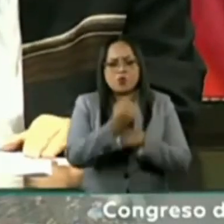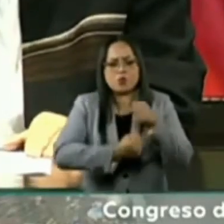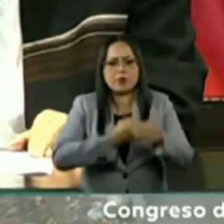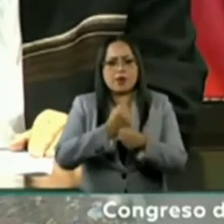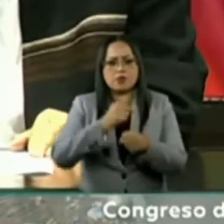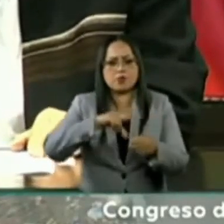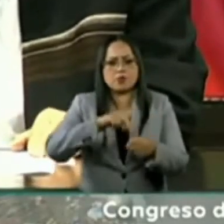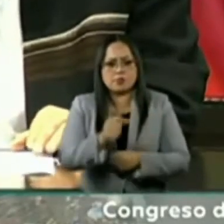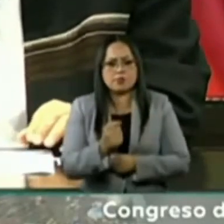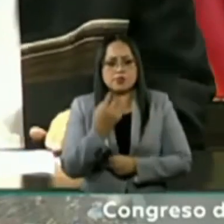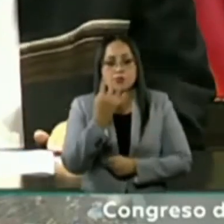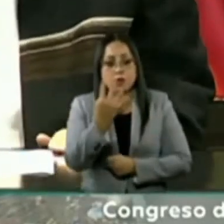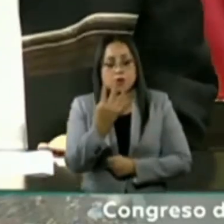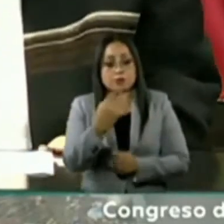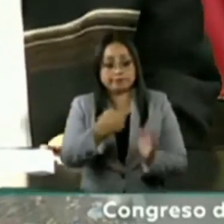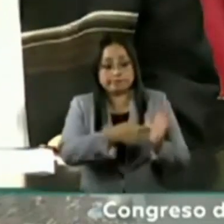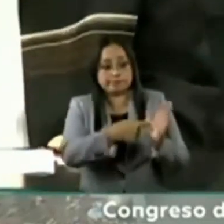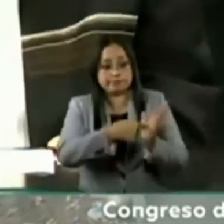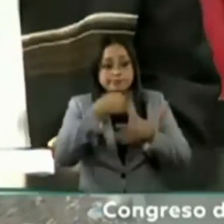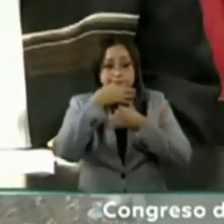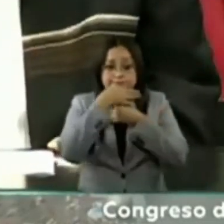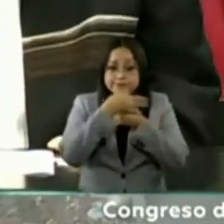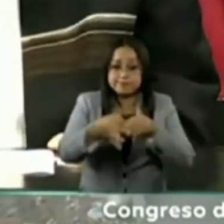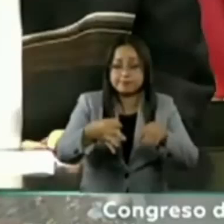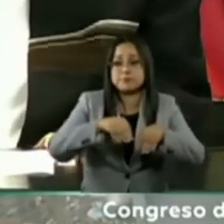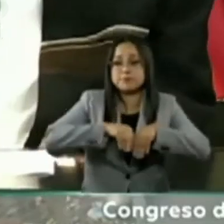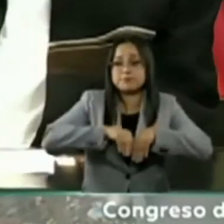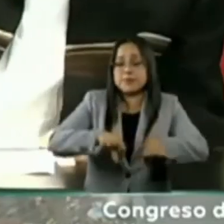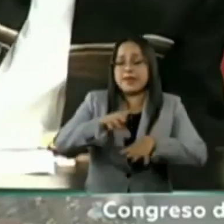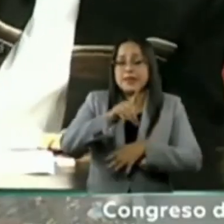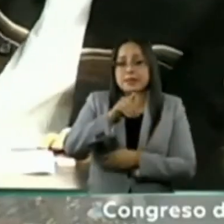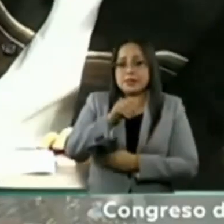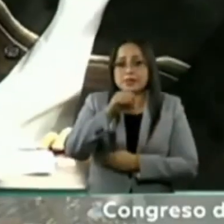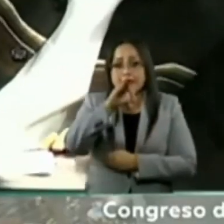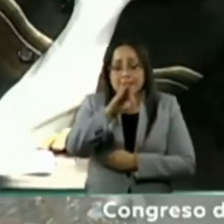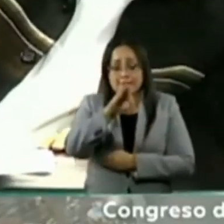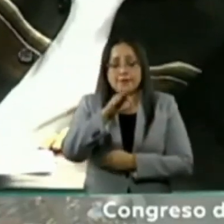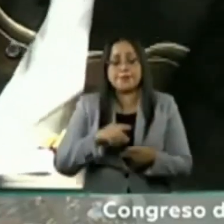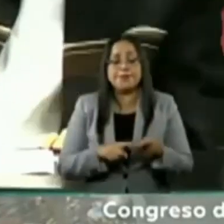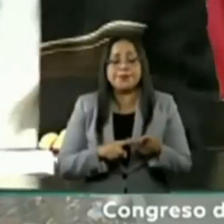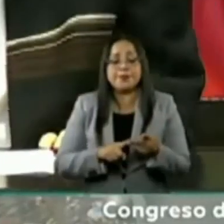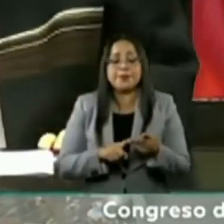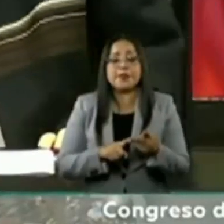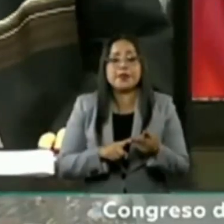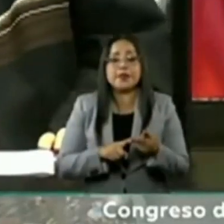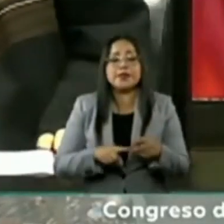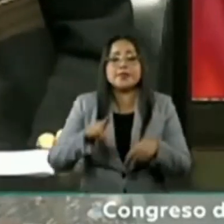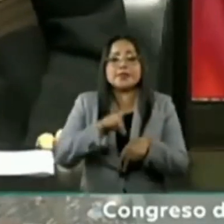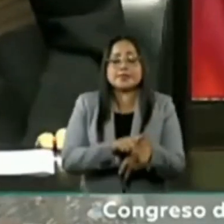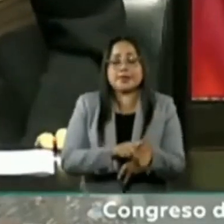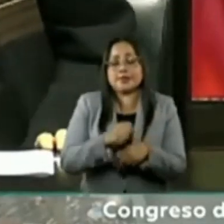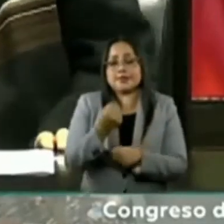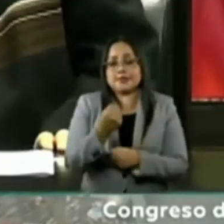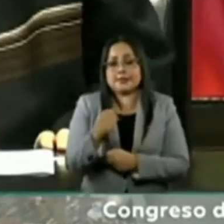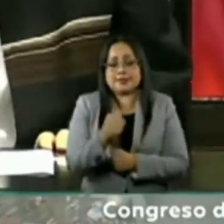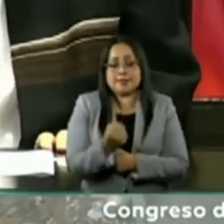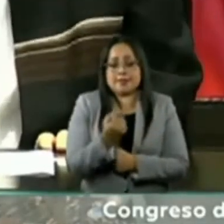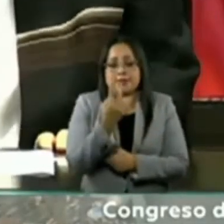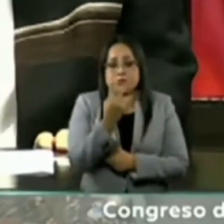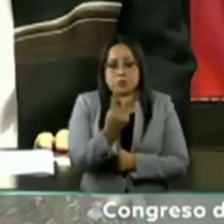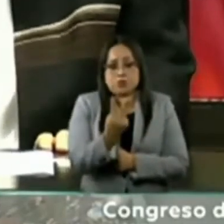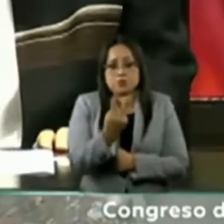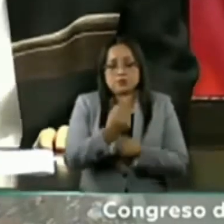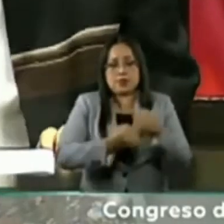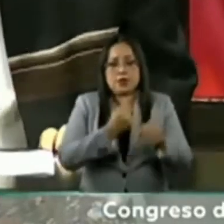también canciller Marcelo Ebrard. Veíamos llegar incluso, para la anécdota, ¿no? A Enrique Alfaro, el